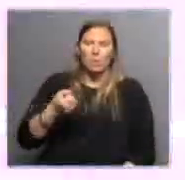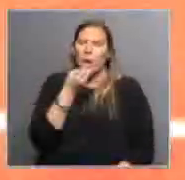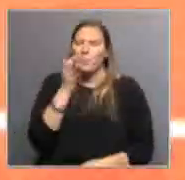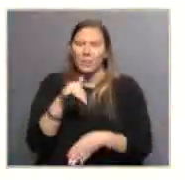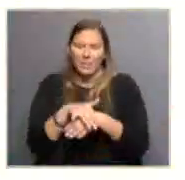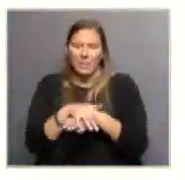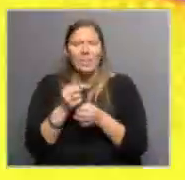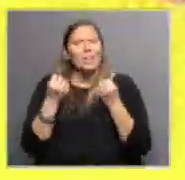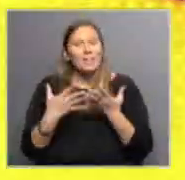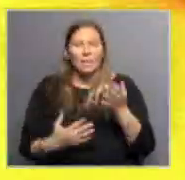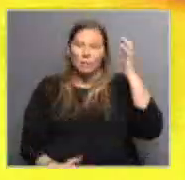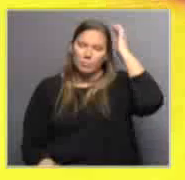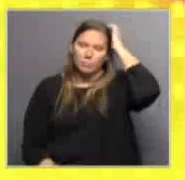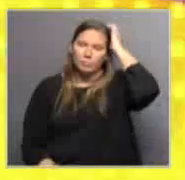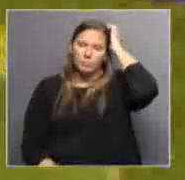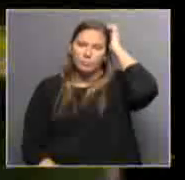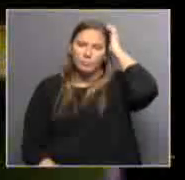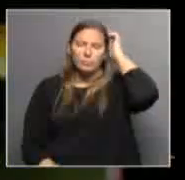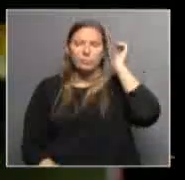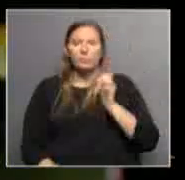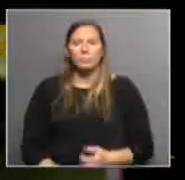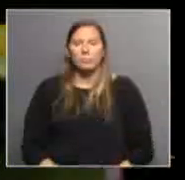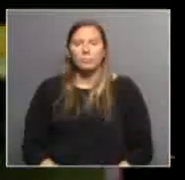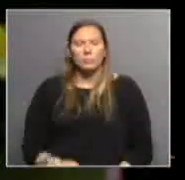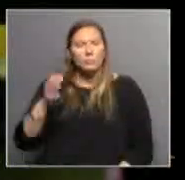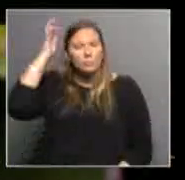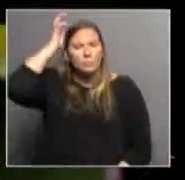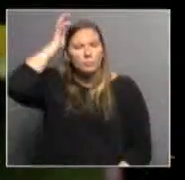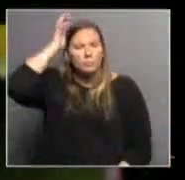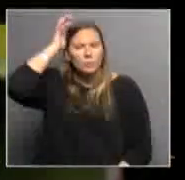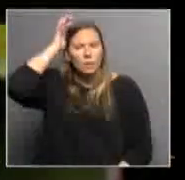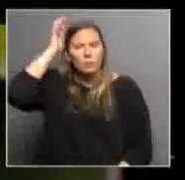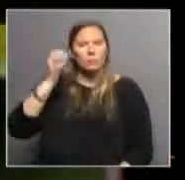¿cómo estás? Te siento más porque te toco